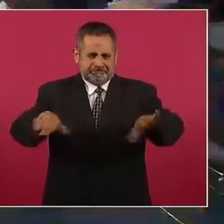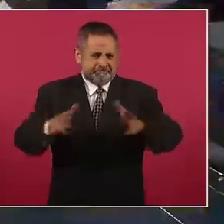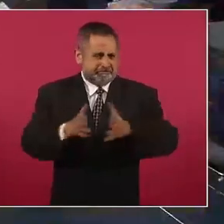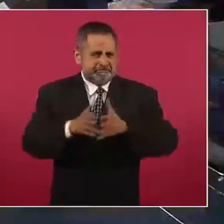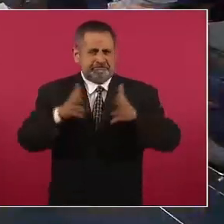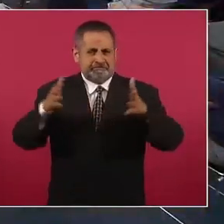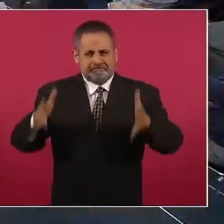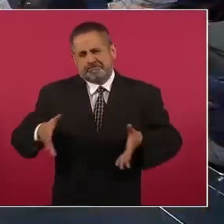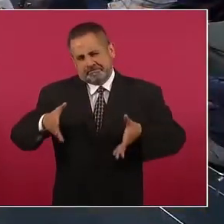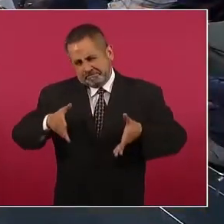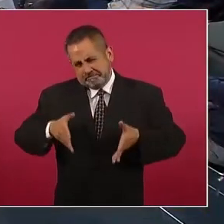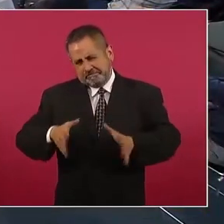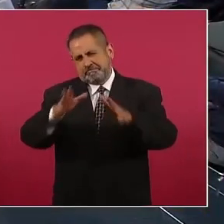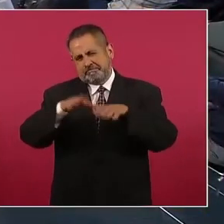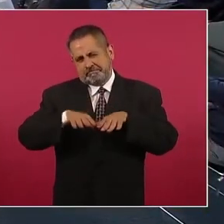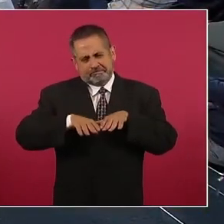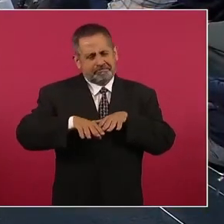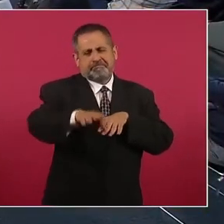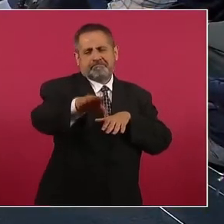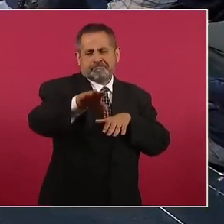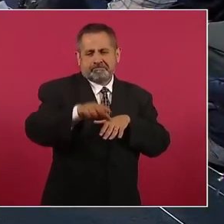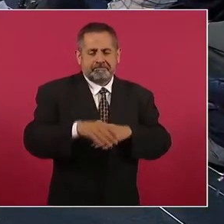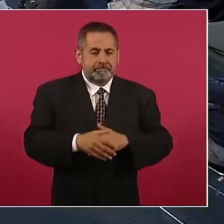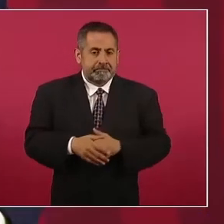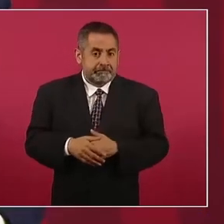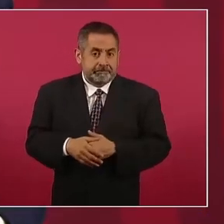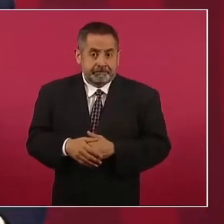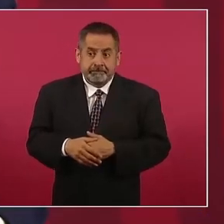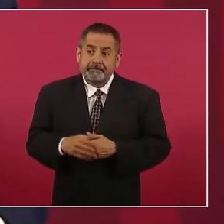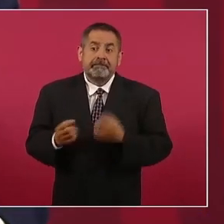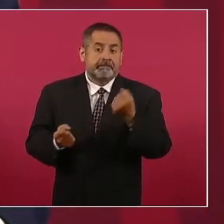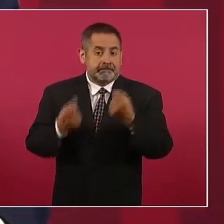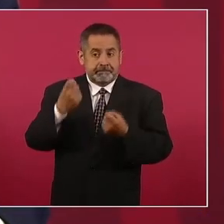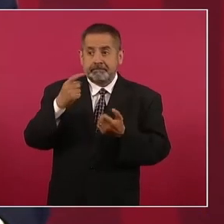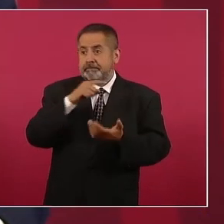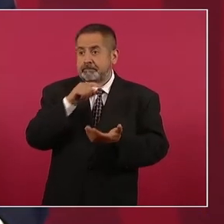ampliar las avenidas, y en algunos casos,